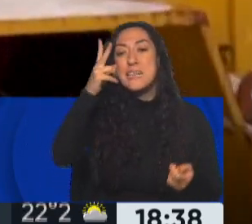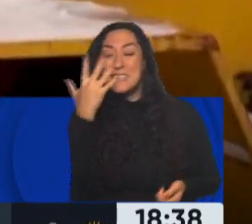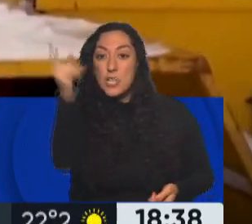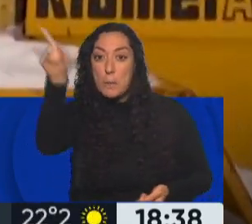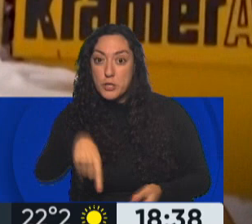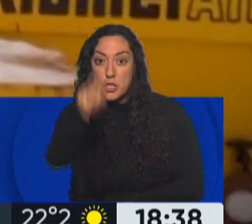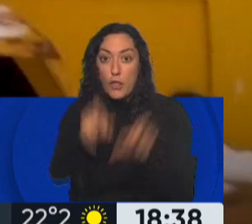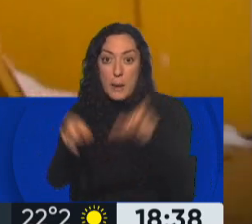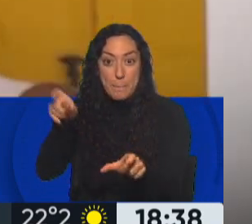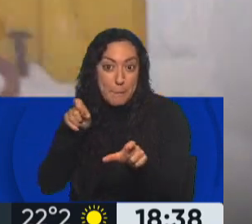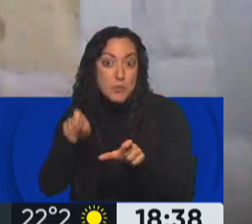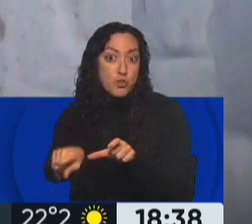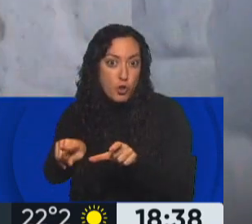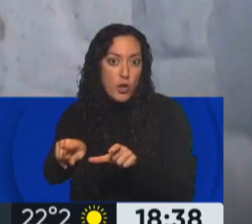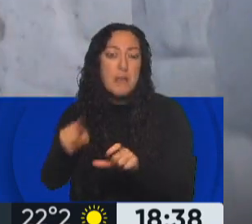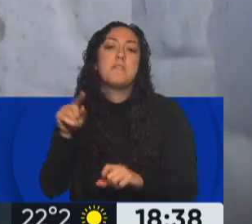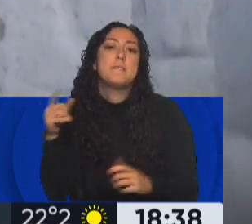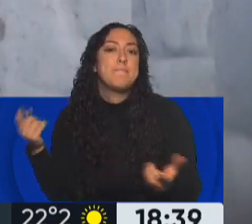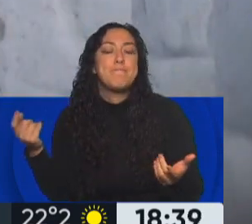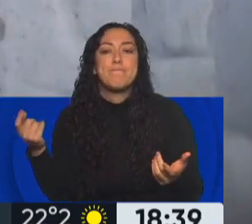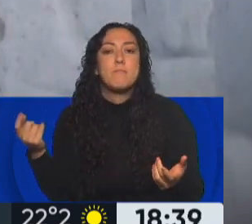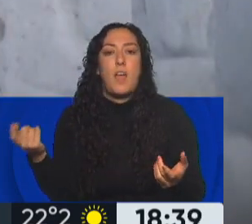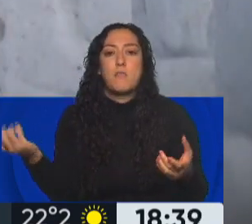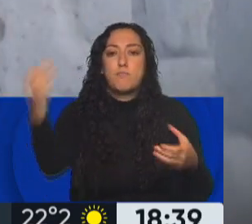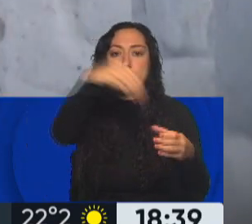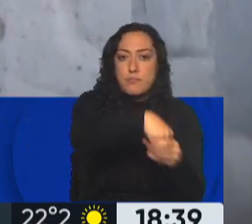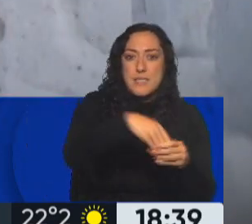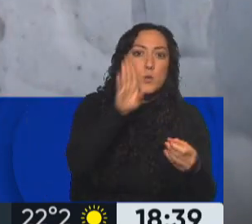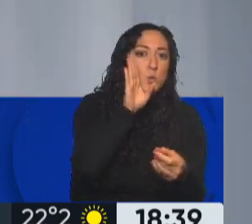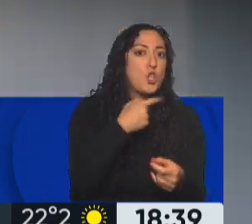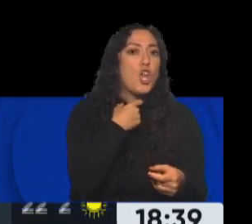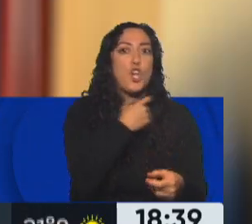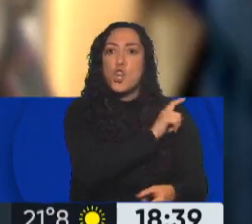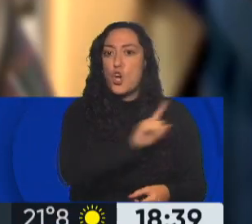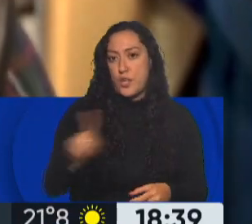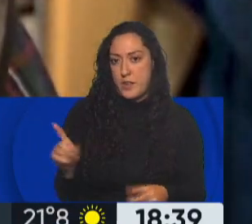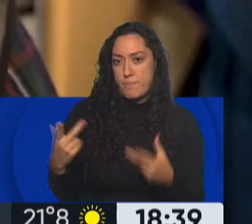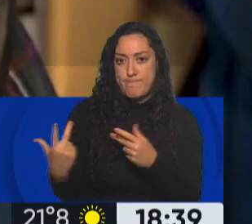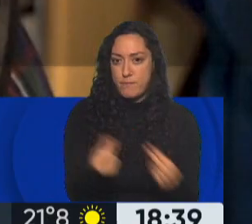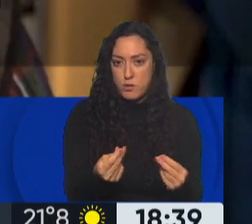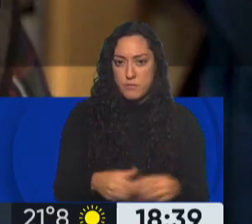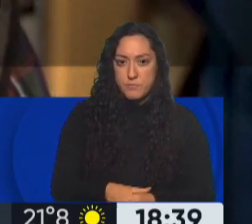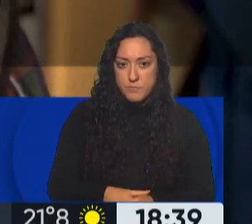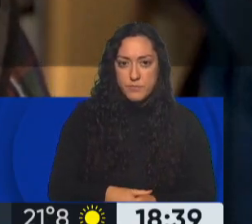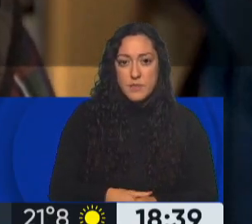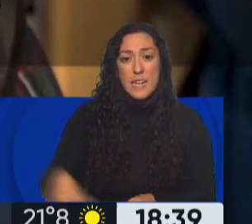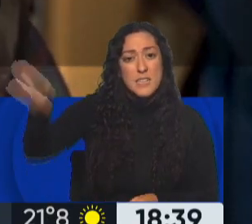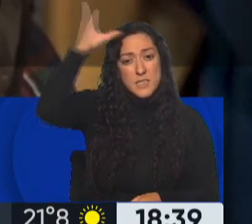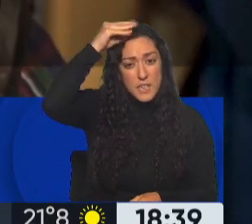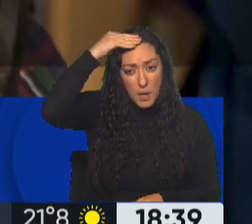85% de la población rechaza la idea de pasar a formar parte de Estados Unidos. If Trump thought that he